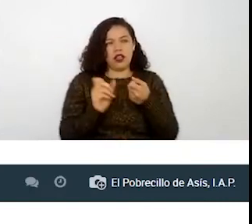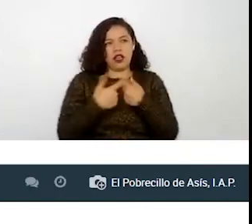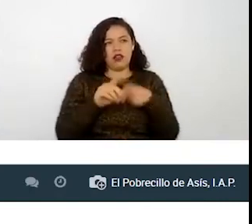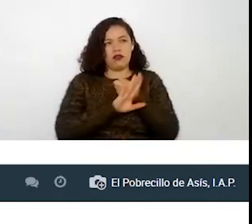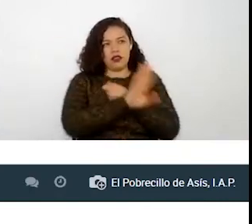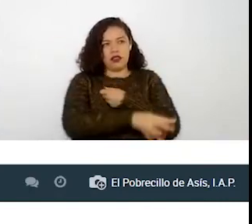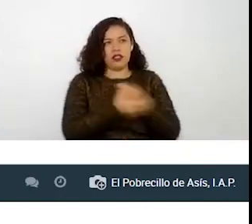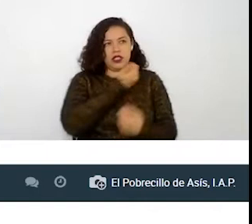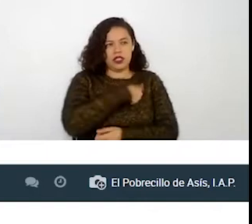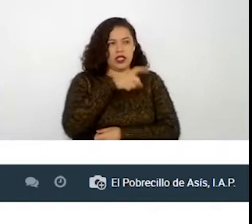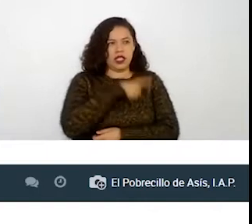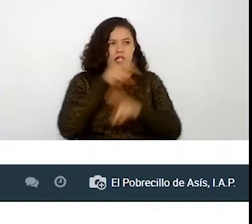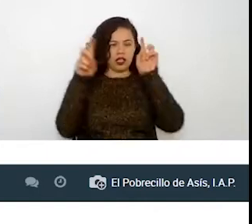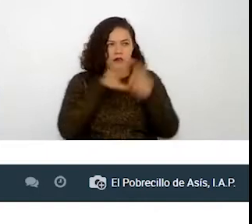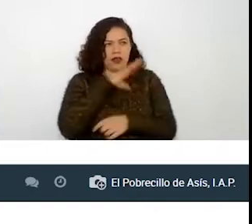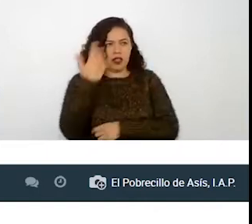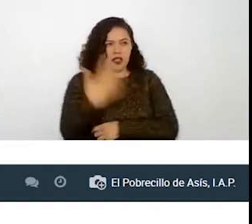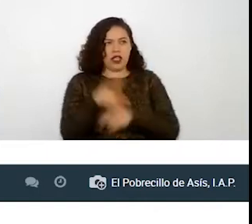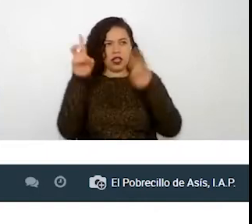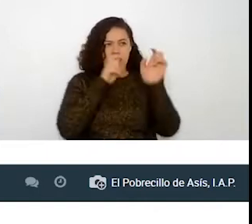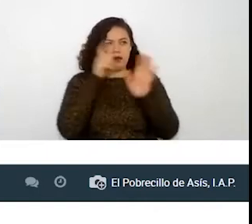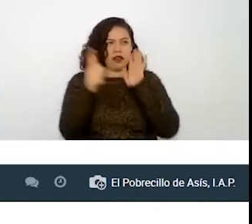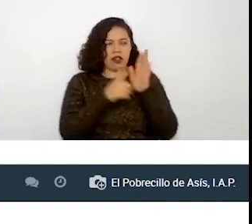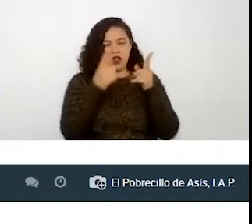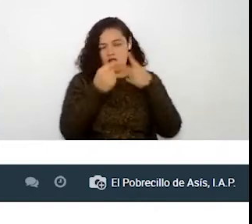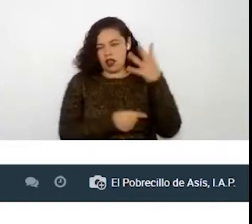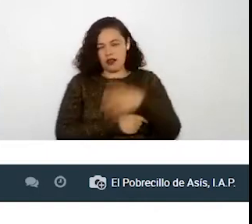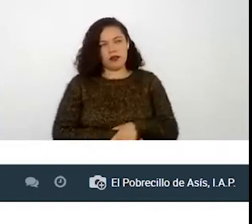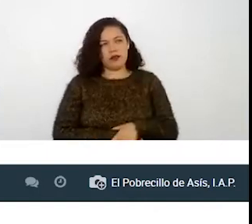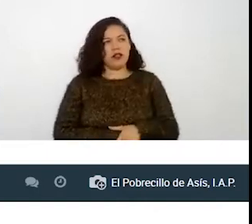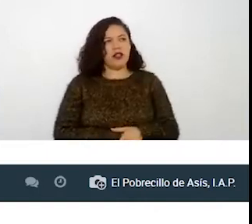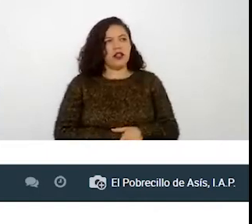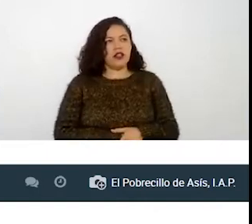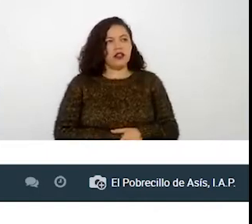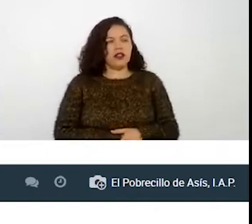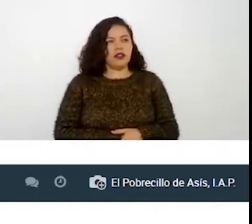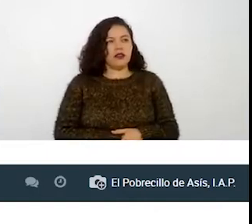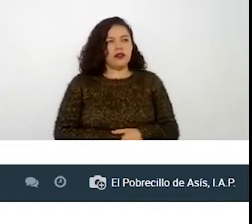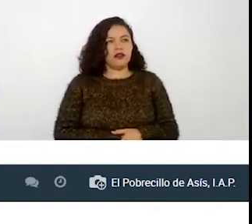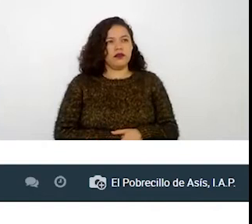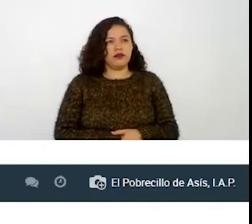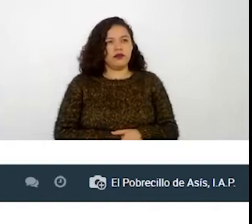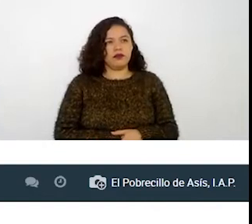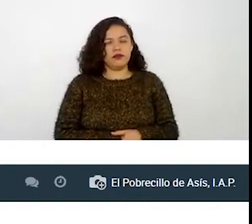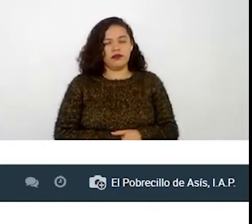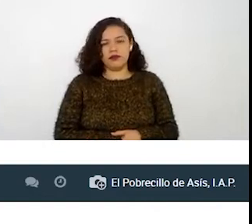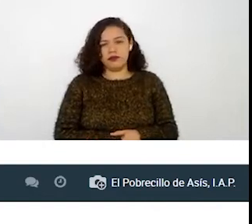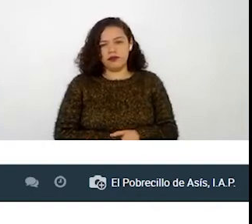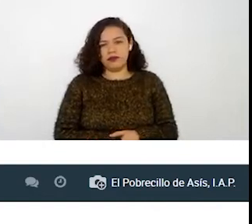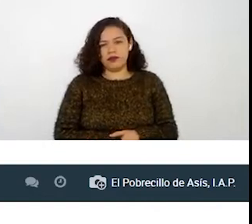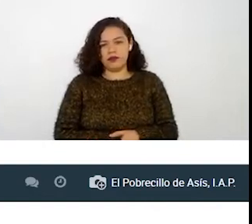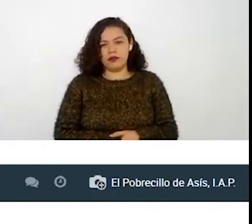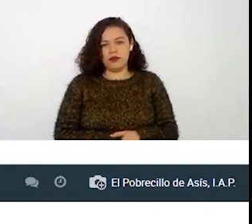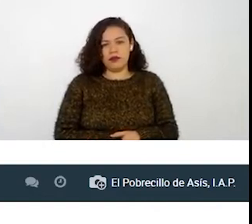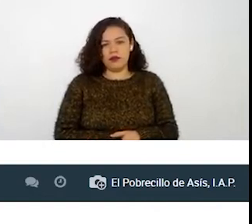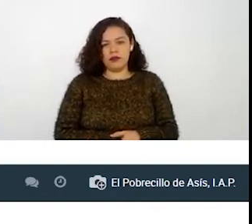salud temas generales temas legales etcétera no vamos a poner nosotros